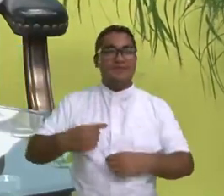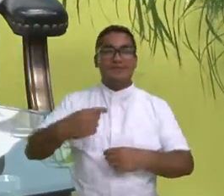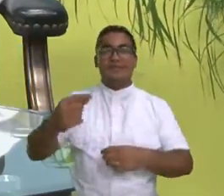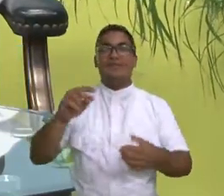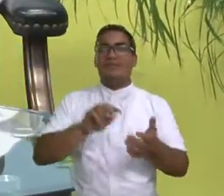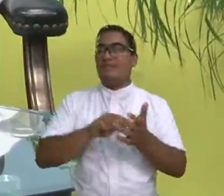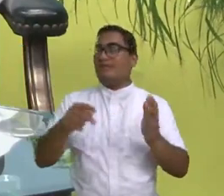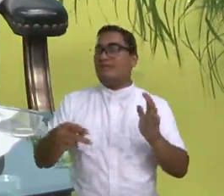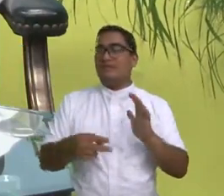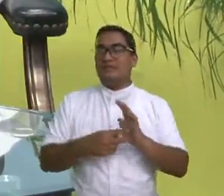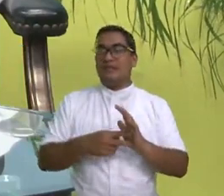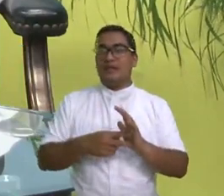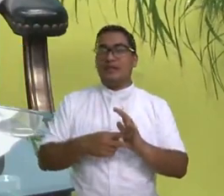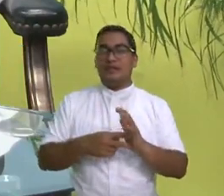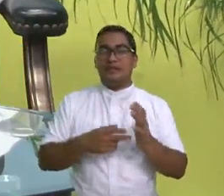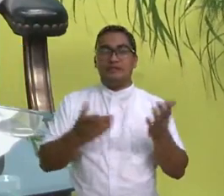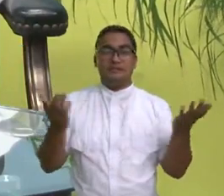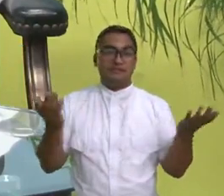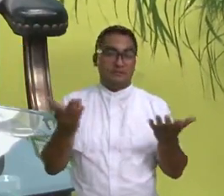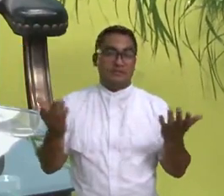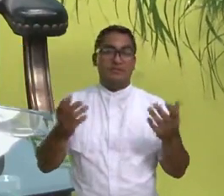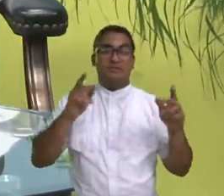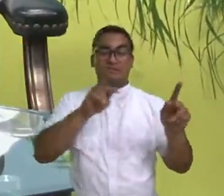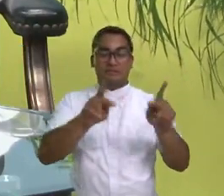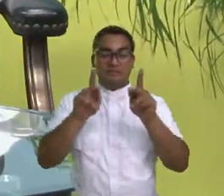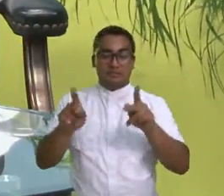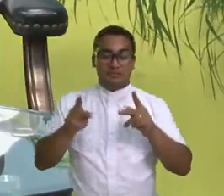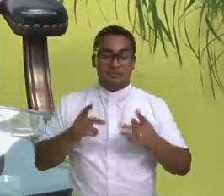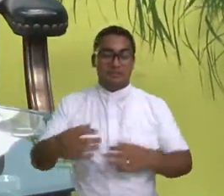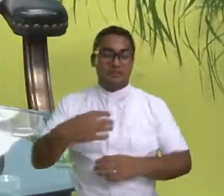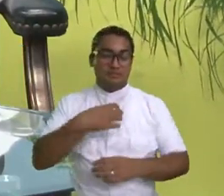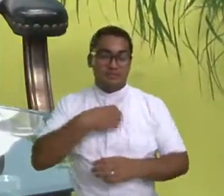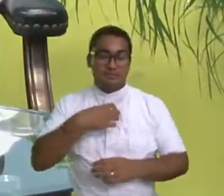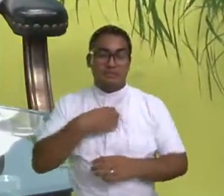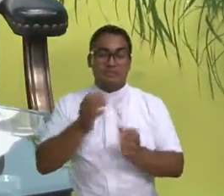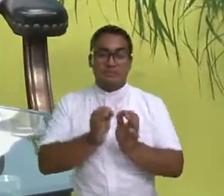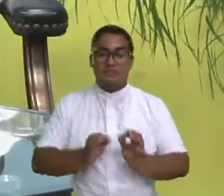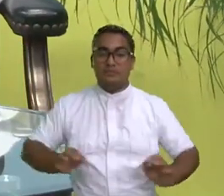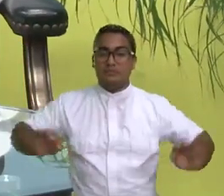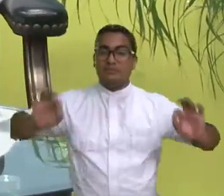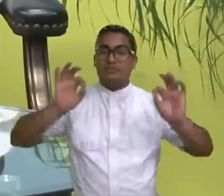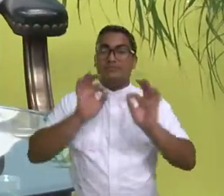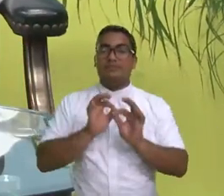es parte de los hábitos higiénicos sanitarios que cada uno de nosotros debemos de tener.